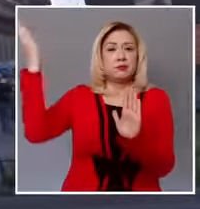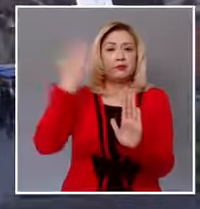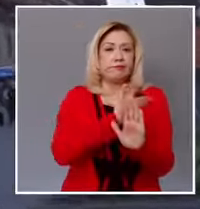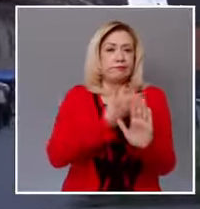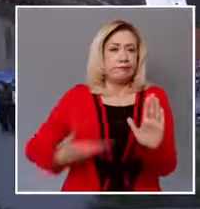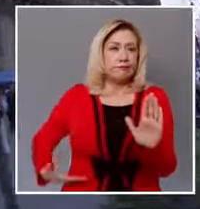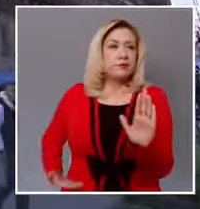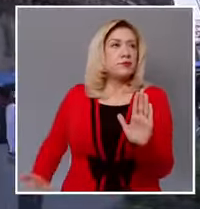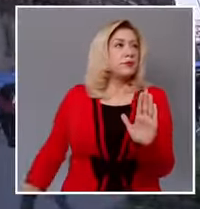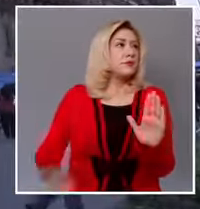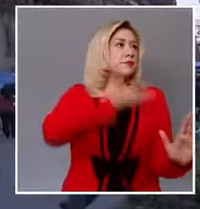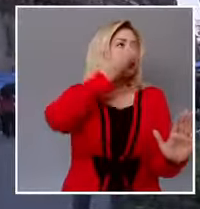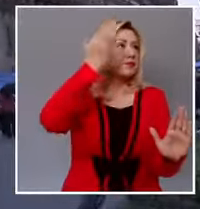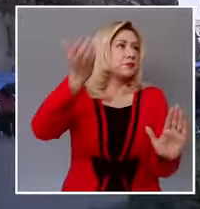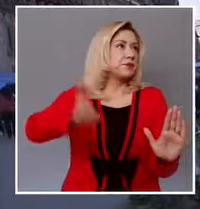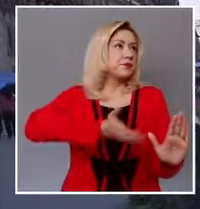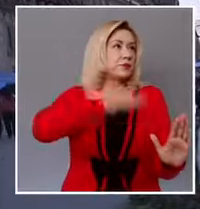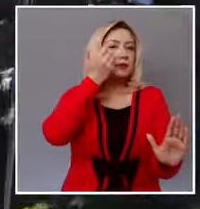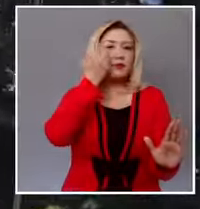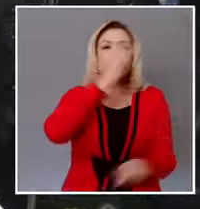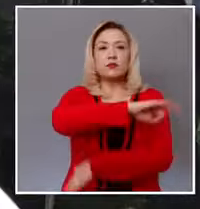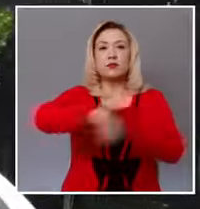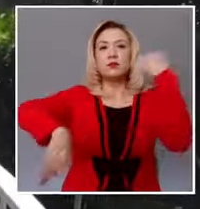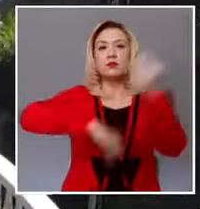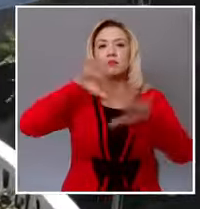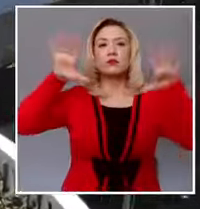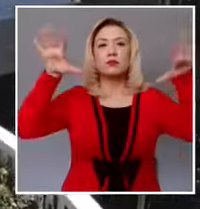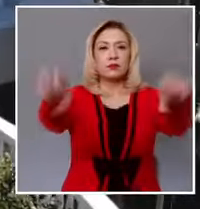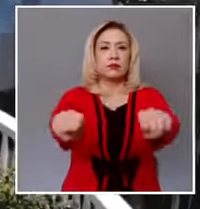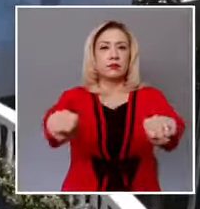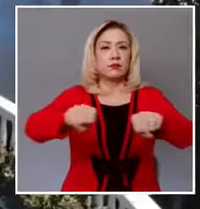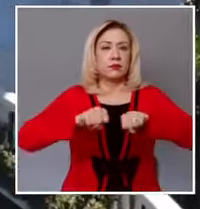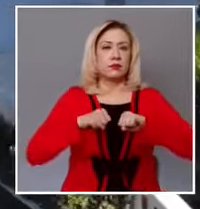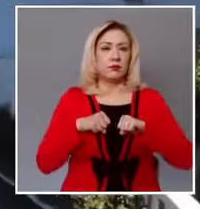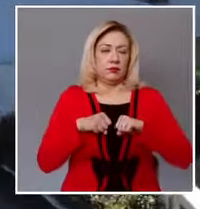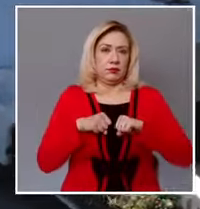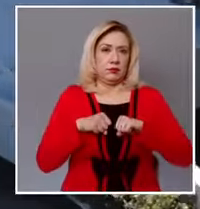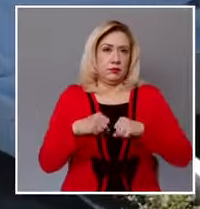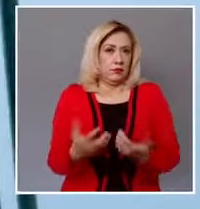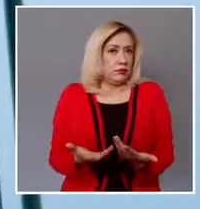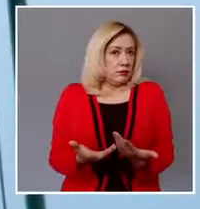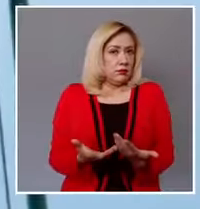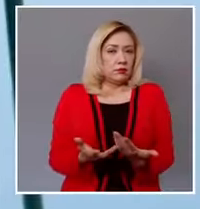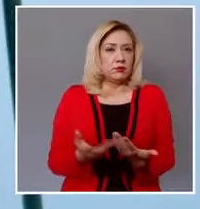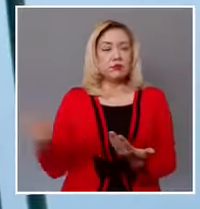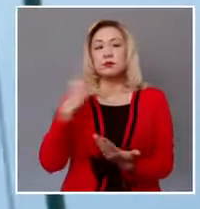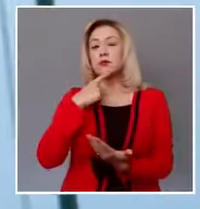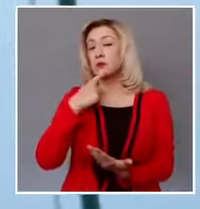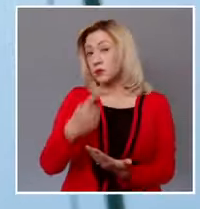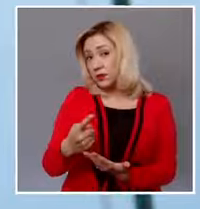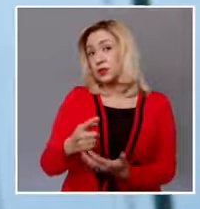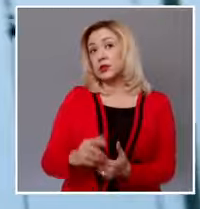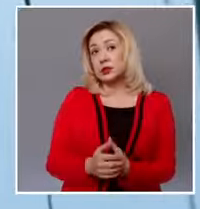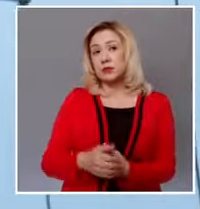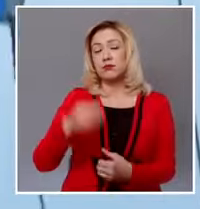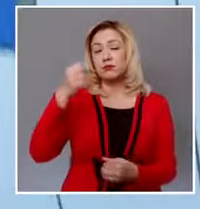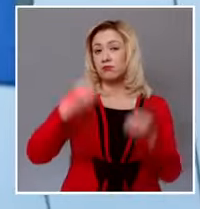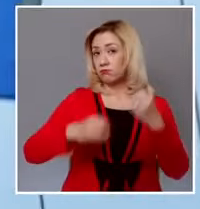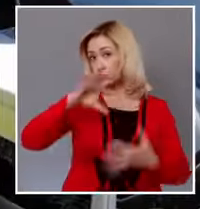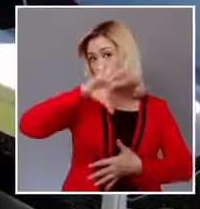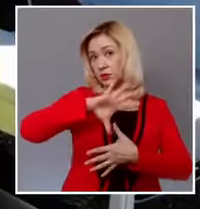la concentración del poder público. Gómez Fierro puntualizó además que la Corte Interamericana de Derechos